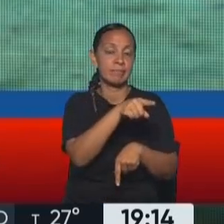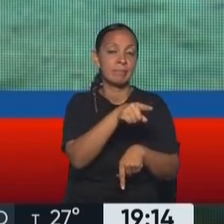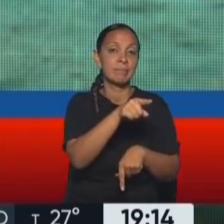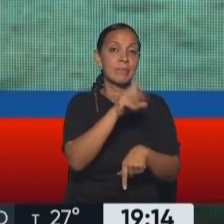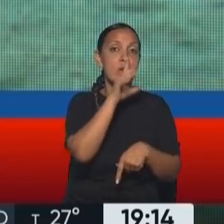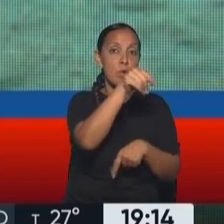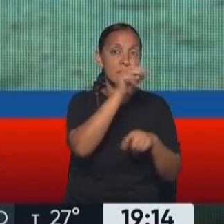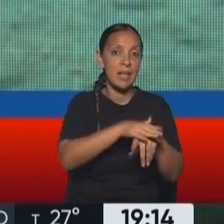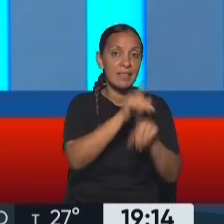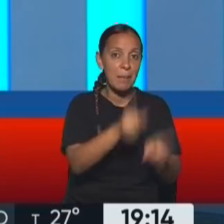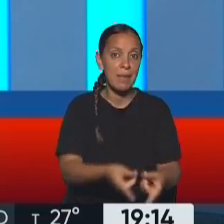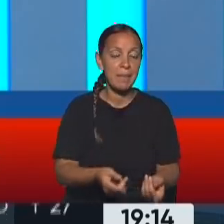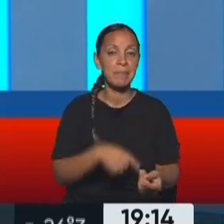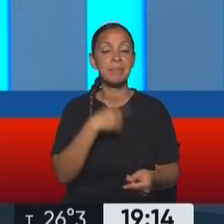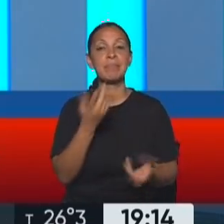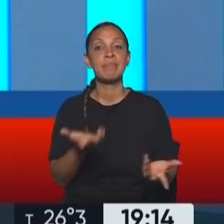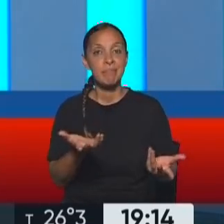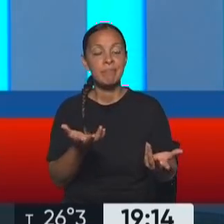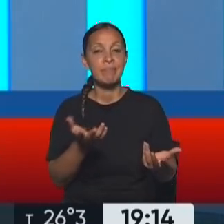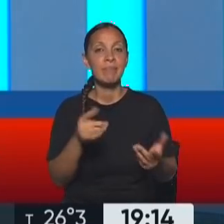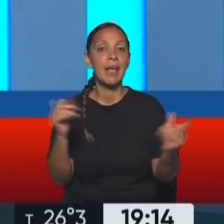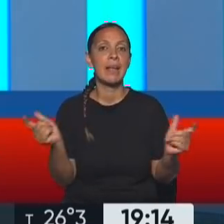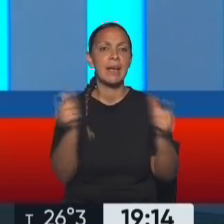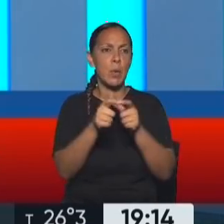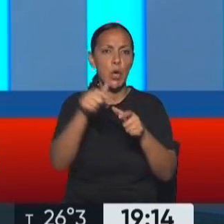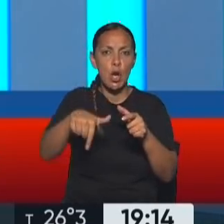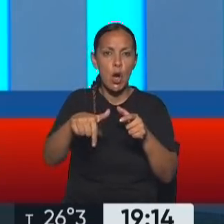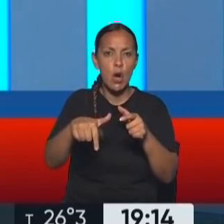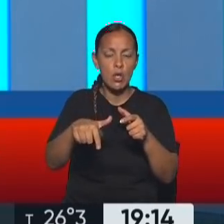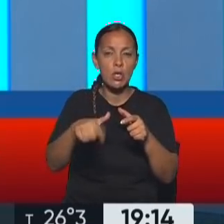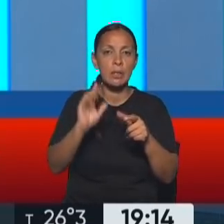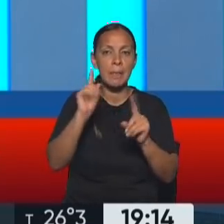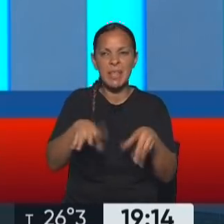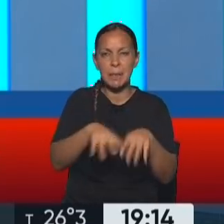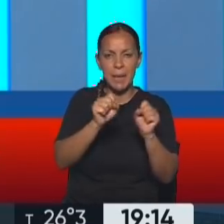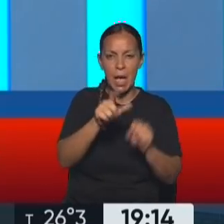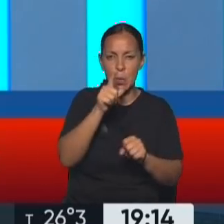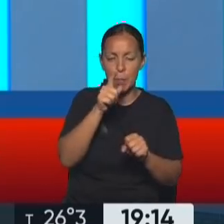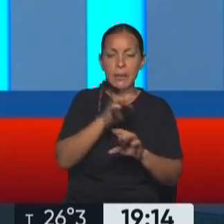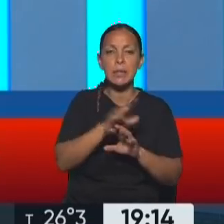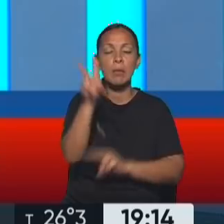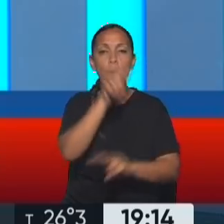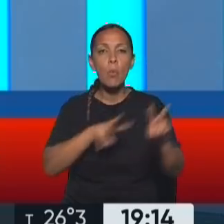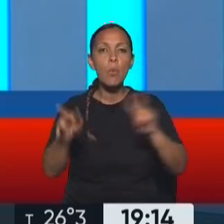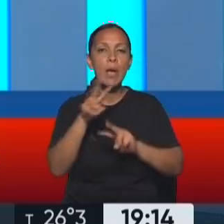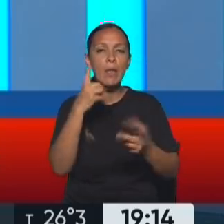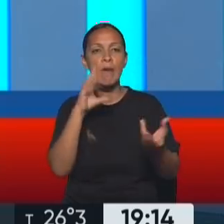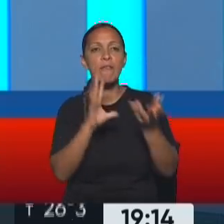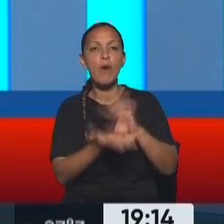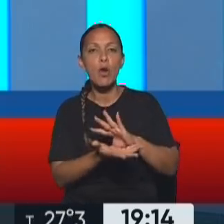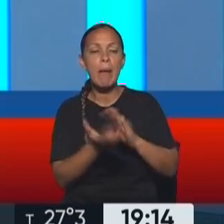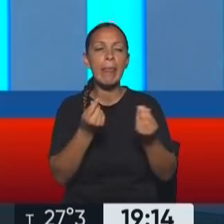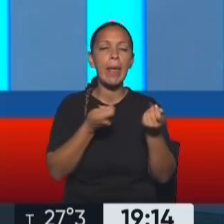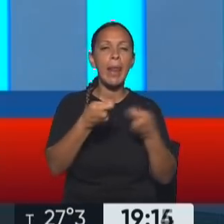Recep Erdogan también se reunió hoy más temprano, inclusive creo que fue antes de la reunión con Macron, para buscar también alguna vía